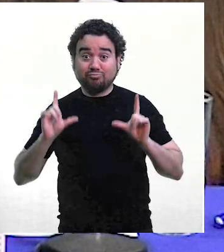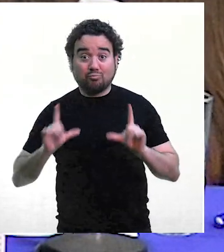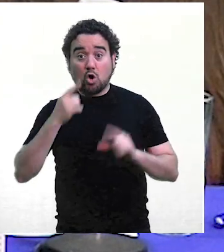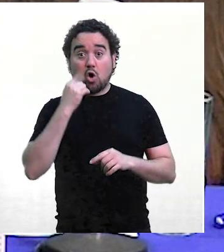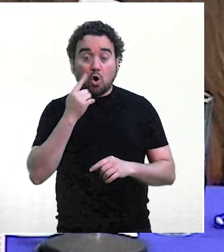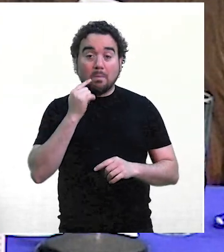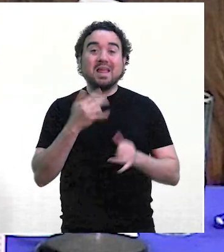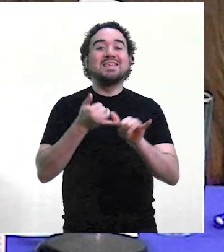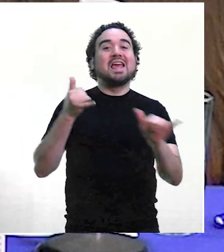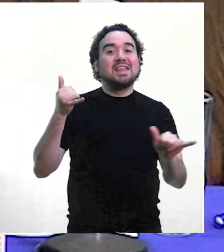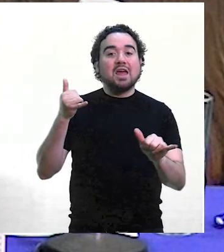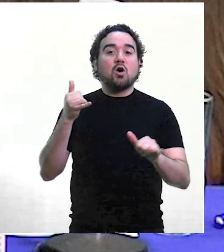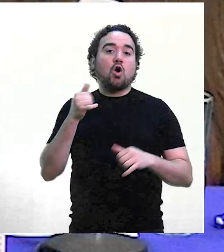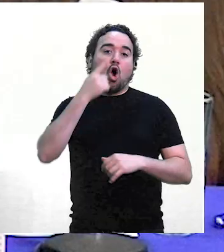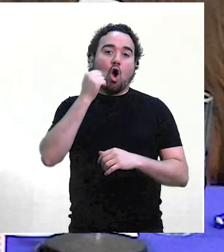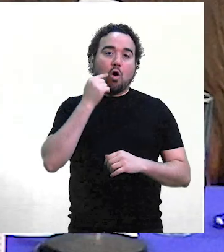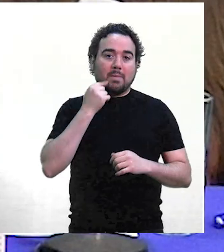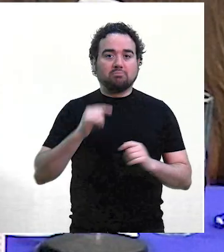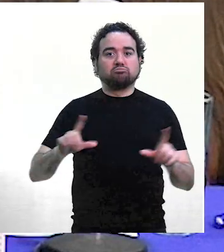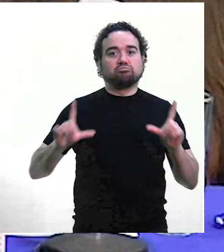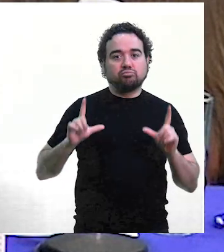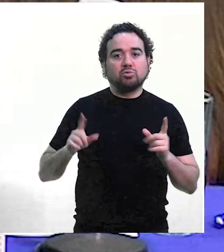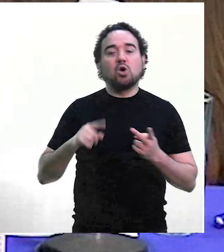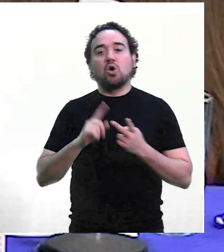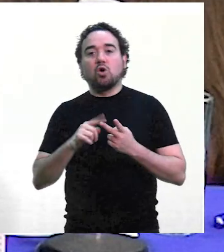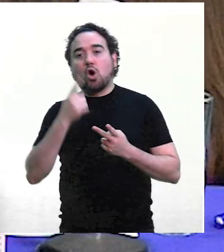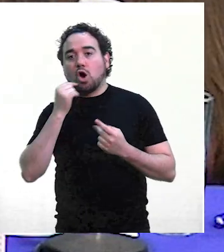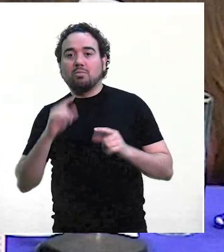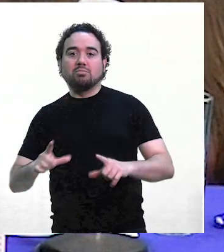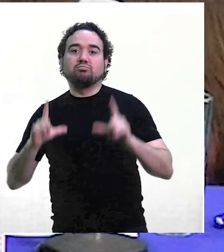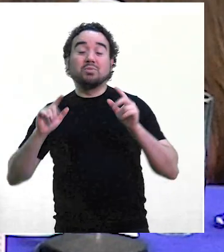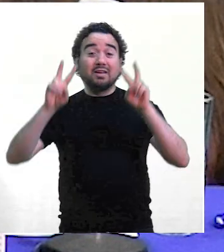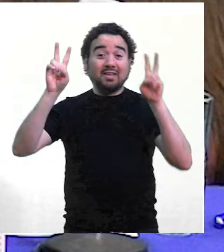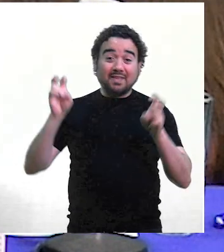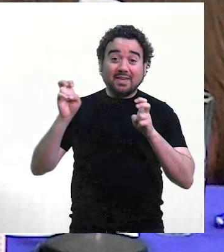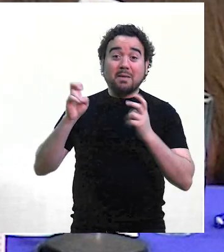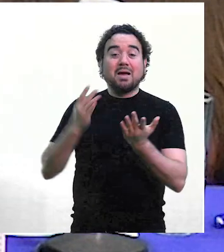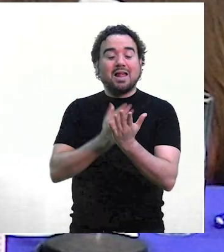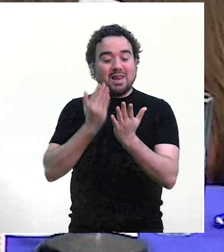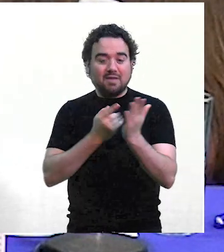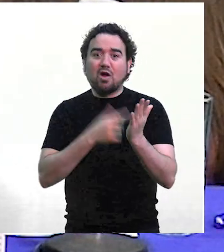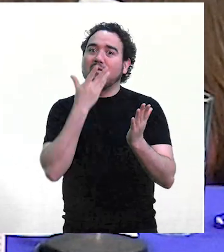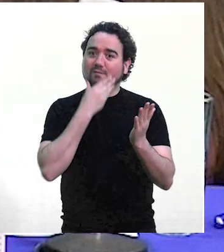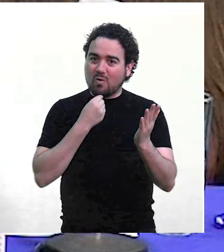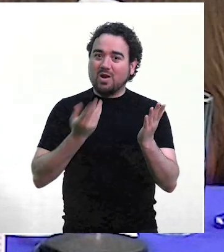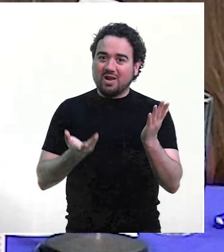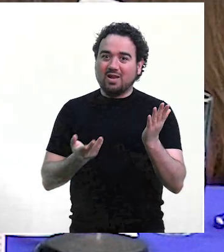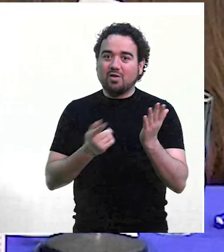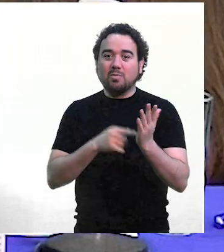el liderazgo, el ingeniero sigue siendo el ingeniero y no la ingeniera, o a lo mejor la ingeniera está para la foto. Claro. Pero el contexto de los libros, por